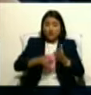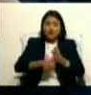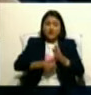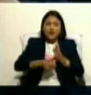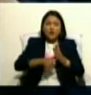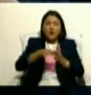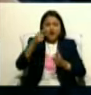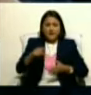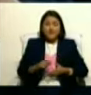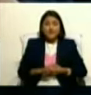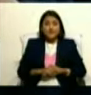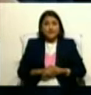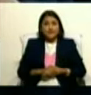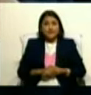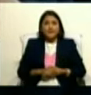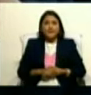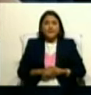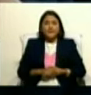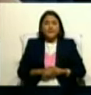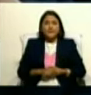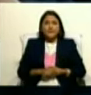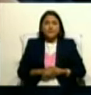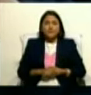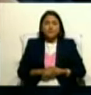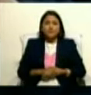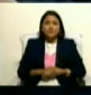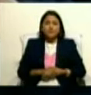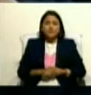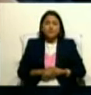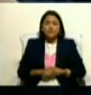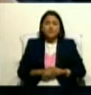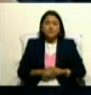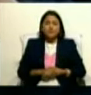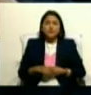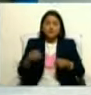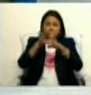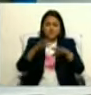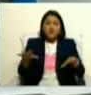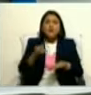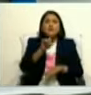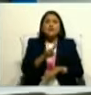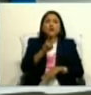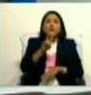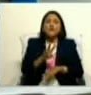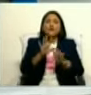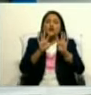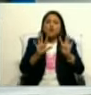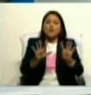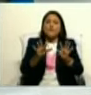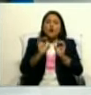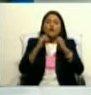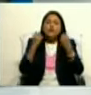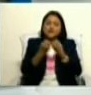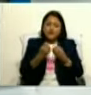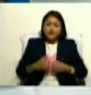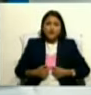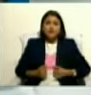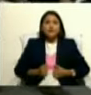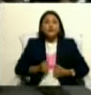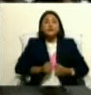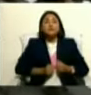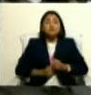pueblo venezolano tenga garantía de la emisión de su cédula. El SAIM está desplegado en 129 oficinas. El pueblo ve con beneplácito